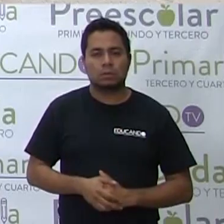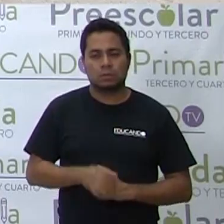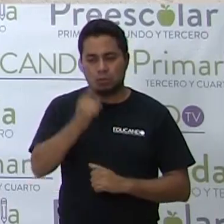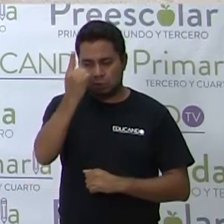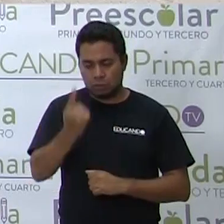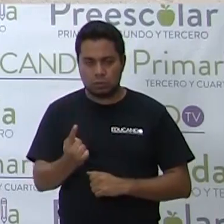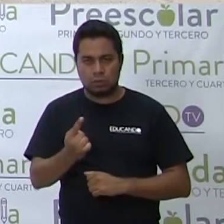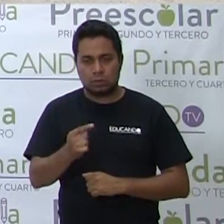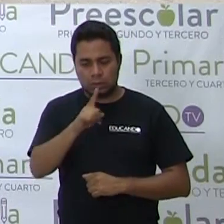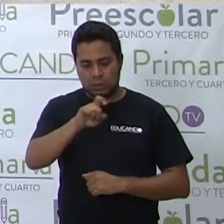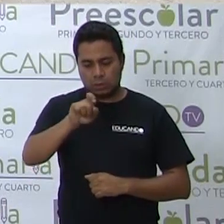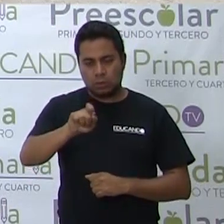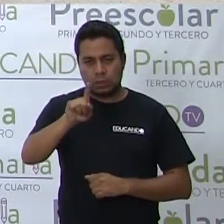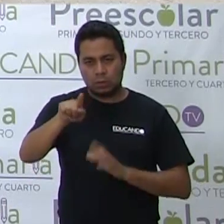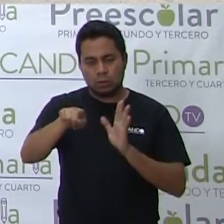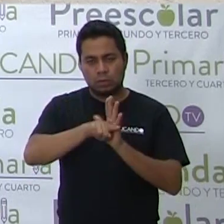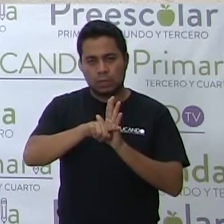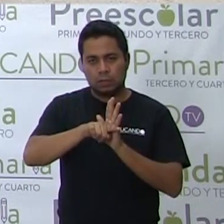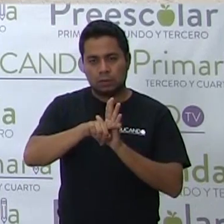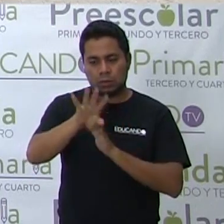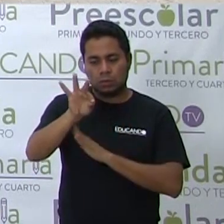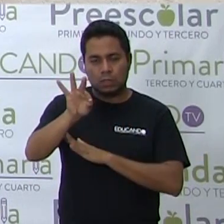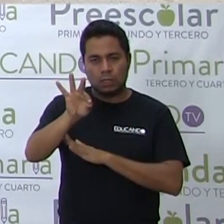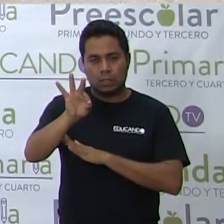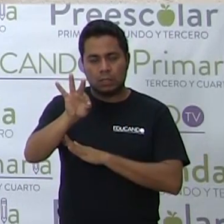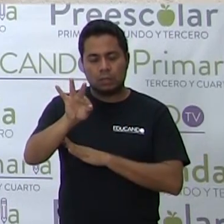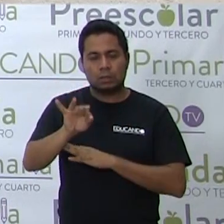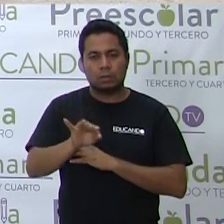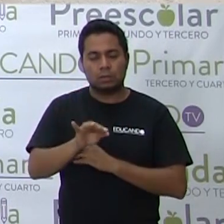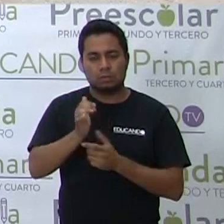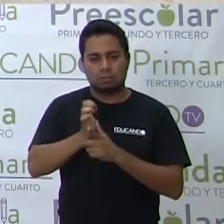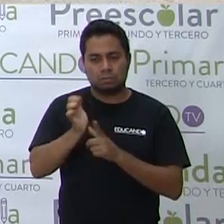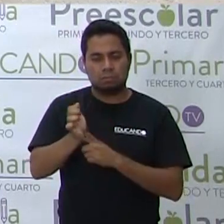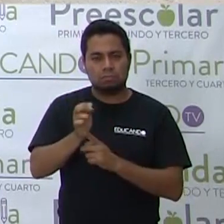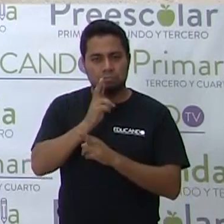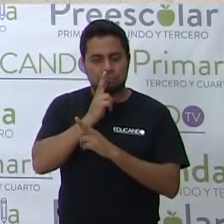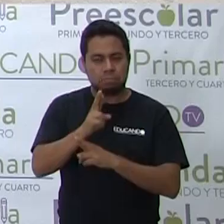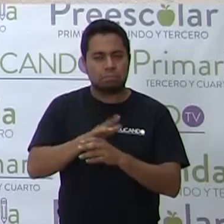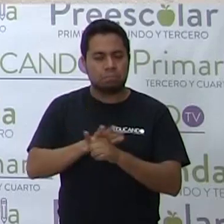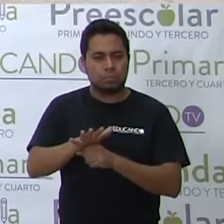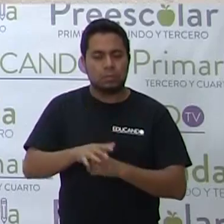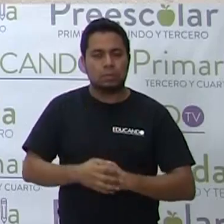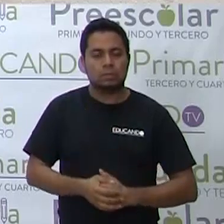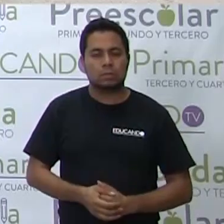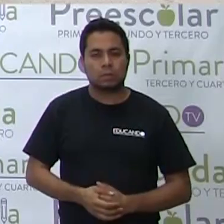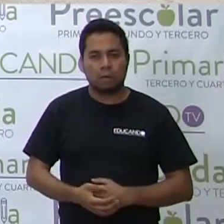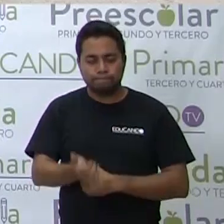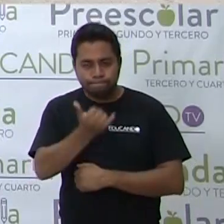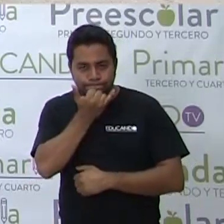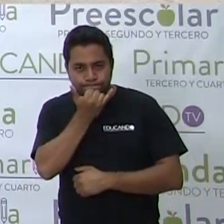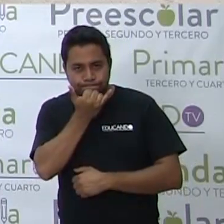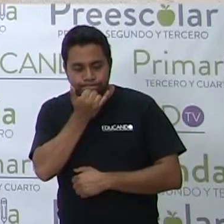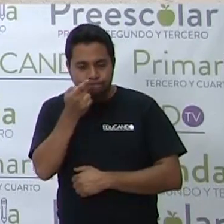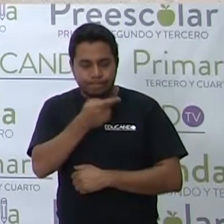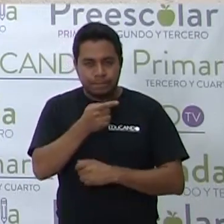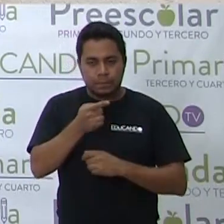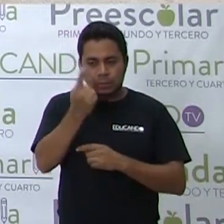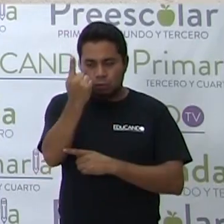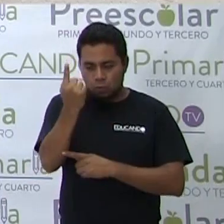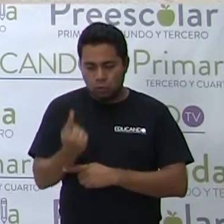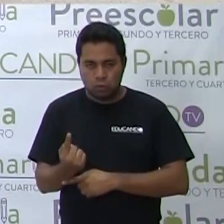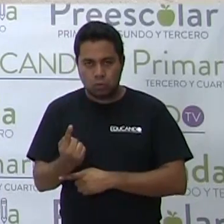1 121 - 40 entonces es este Perdón Aquí bajamos el